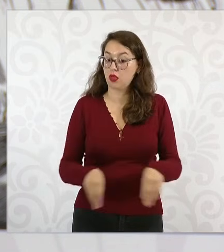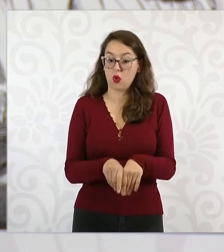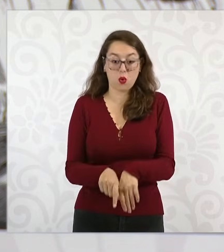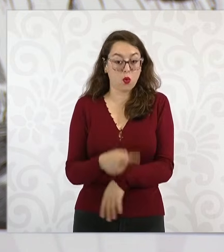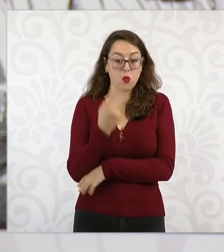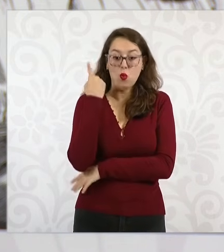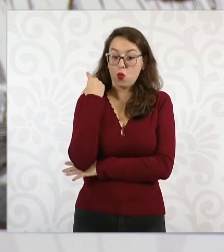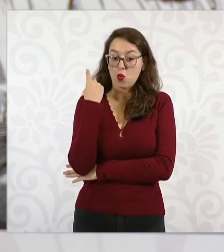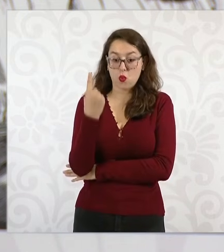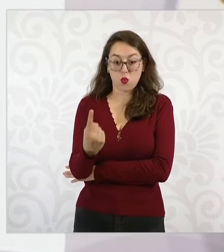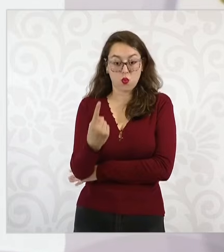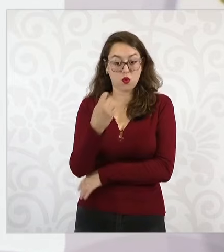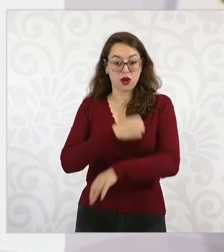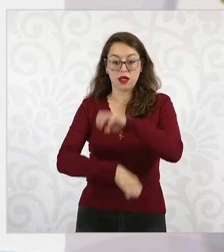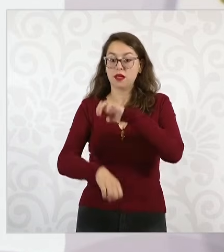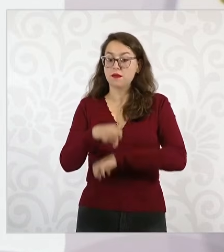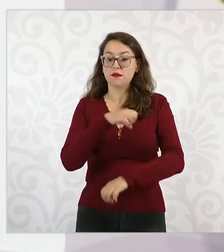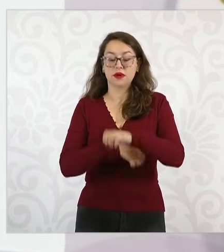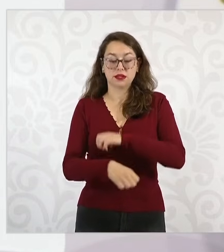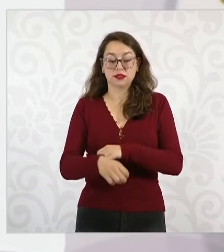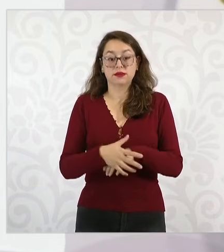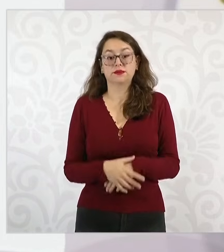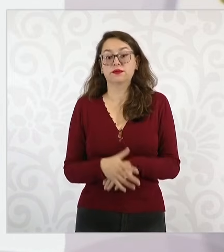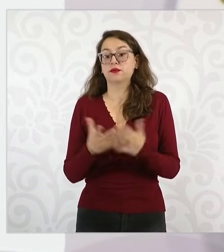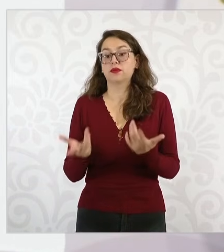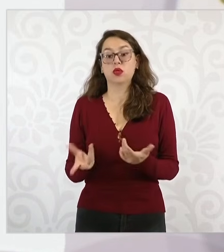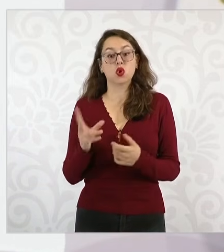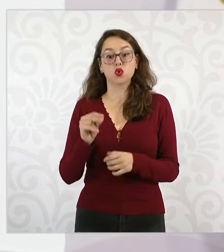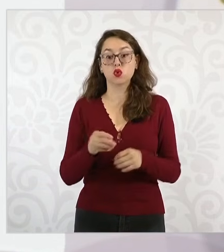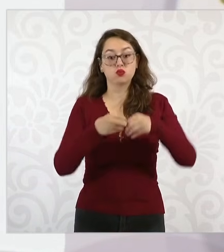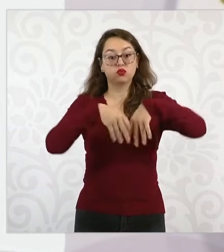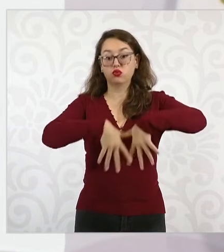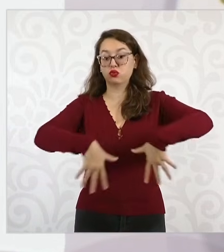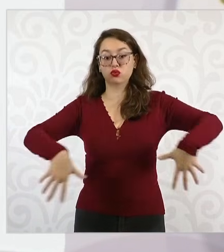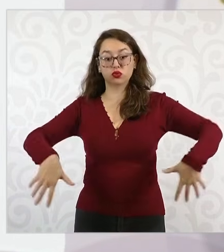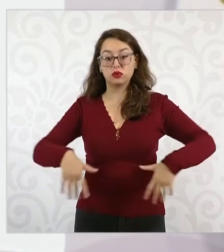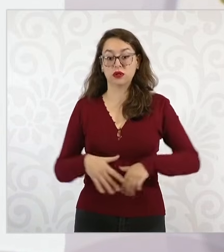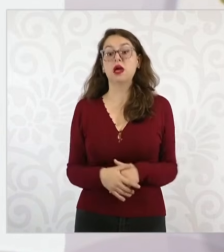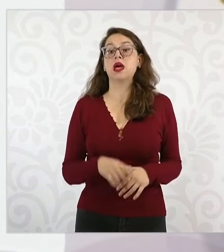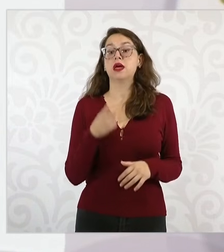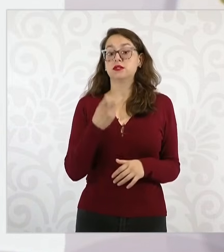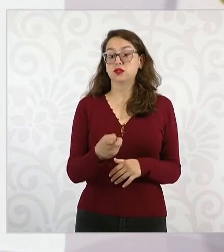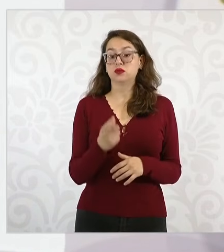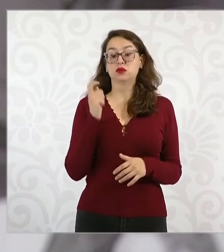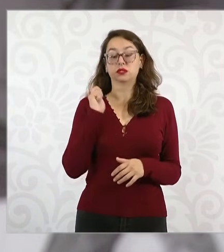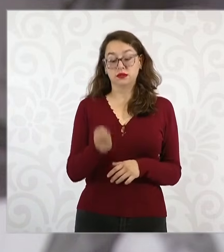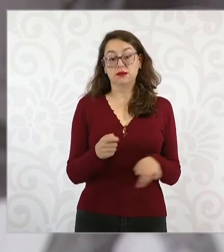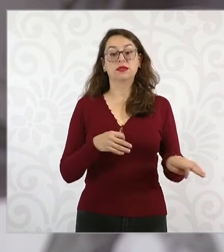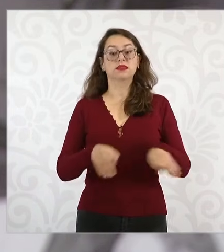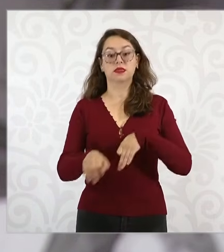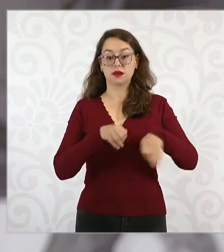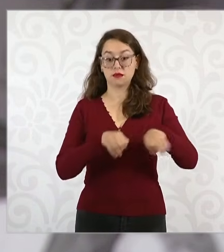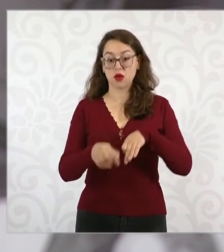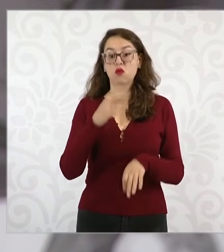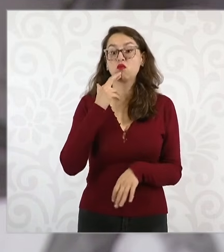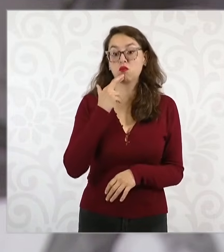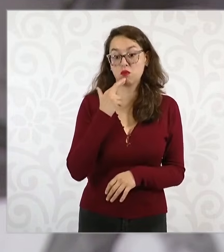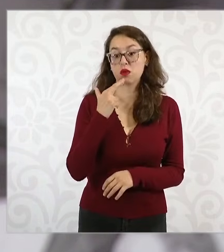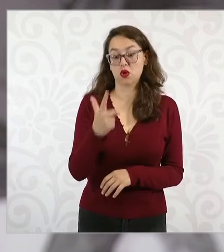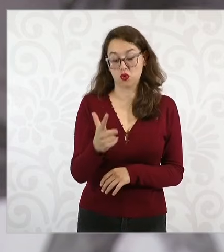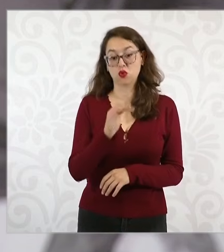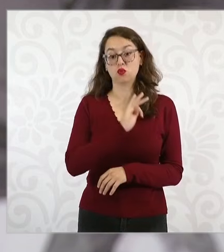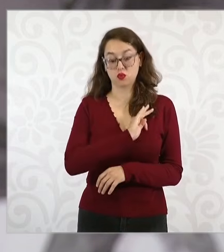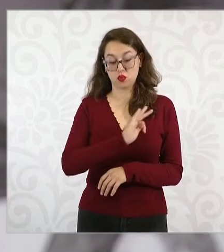Pemex ya es una sola empresa, ya no son subsidiarias. Eso le da mayor eficiencia en su desarrollo